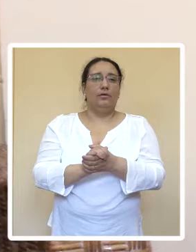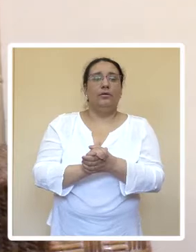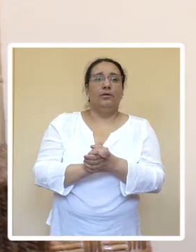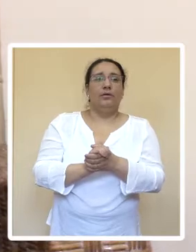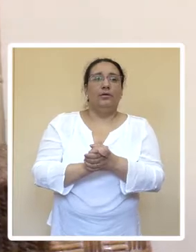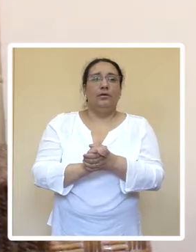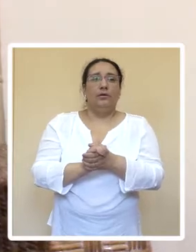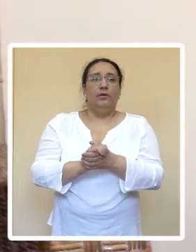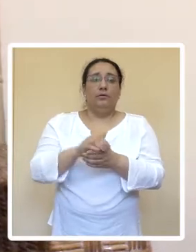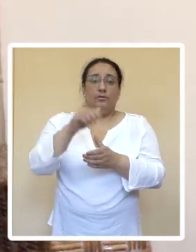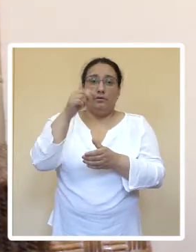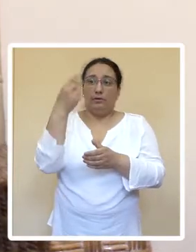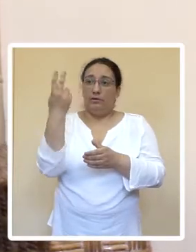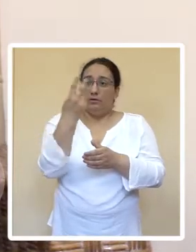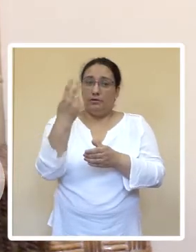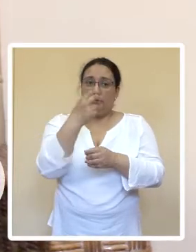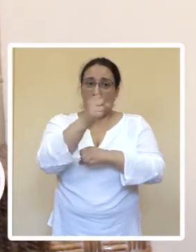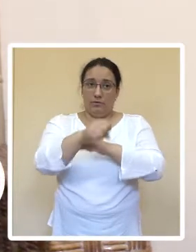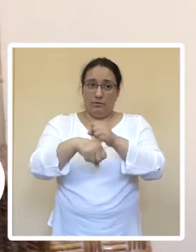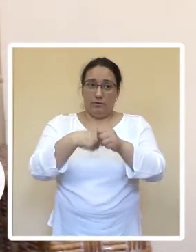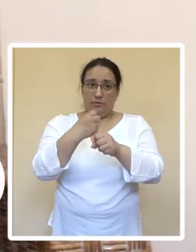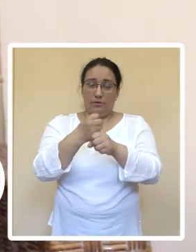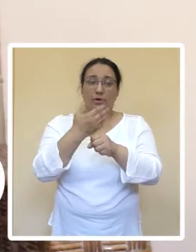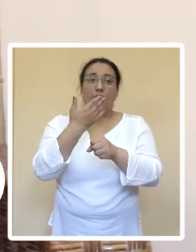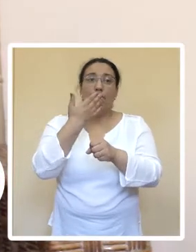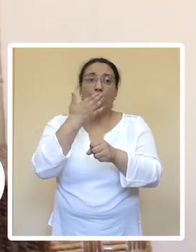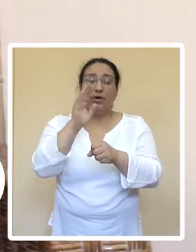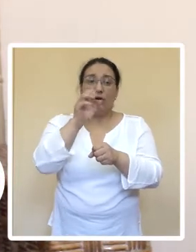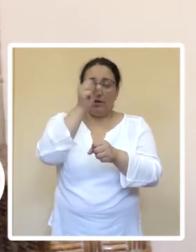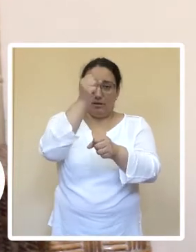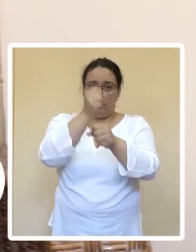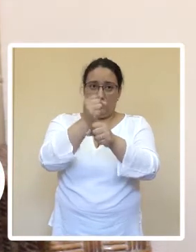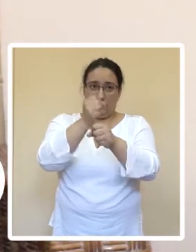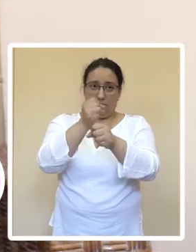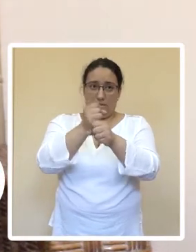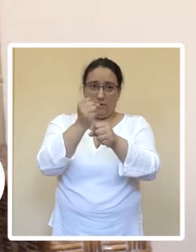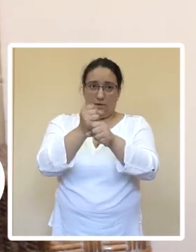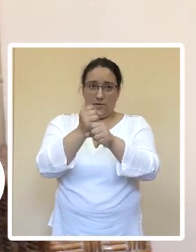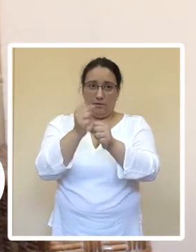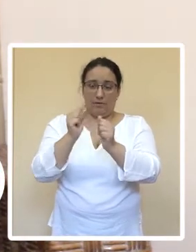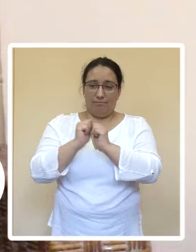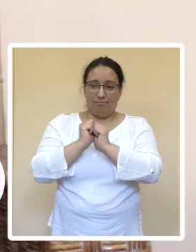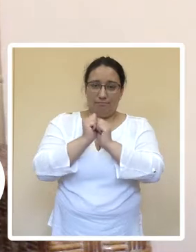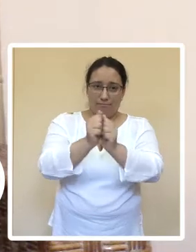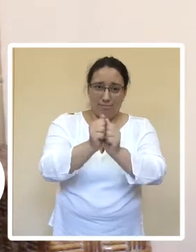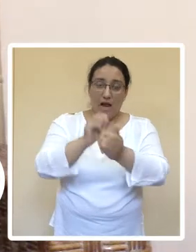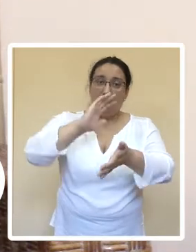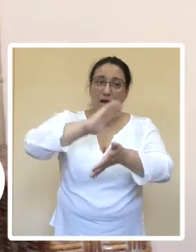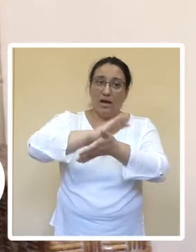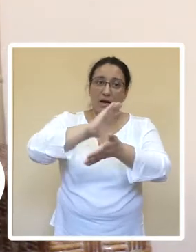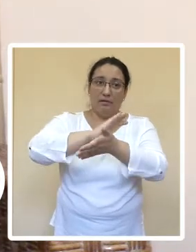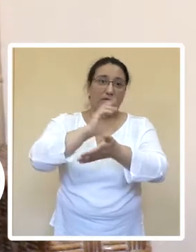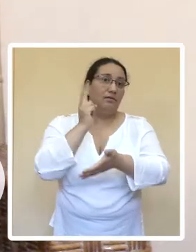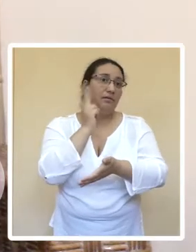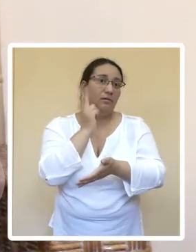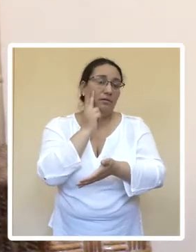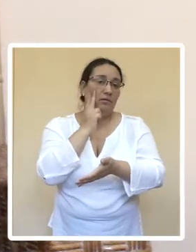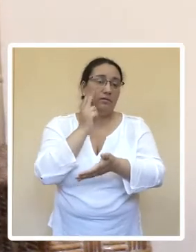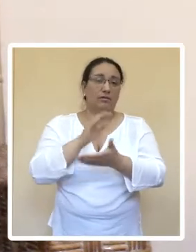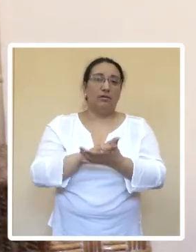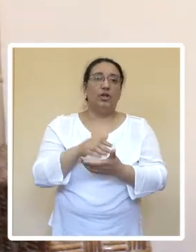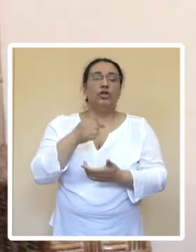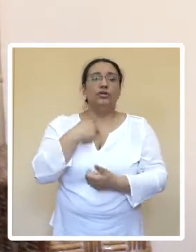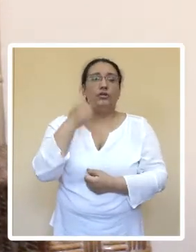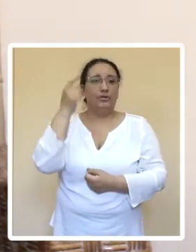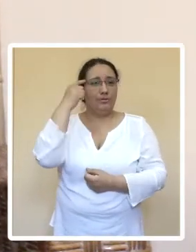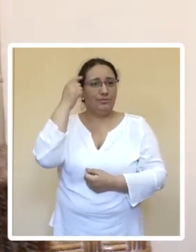reconocido durante esas 2 temporadas como uno de los mejores trabajadores que estuvo con nosotros en Vendimia. Entonces yo